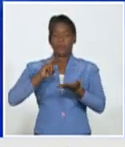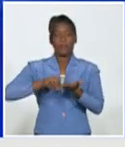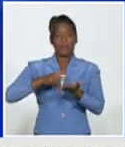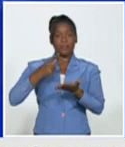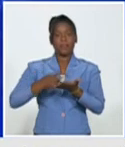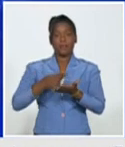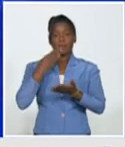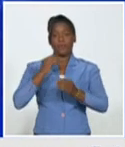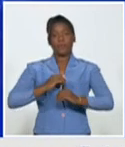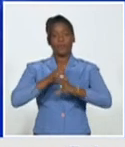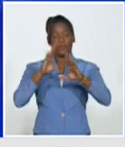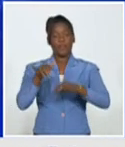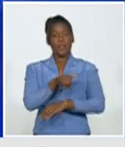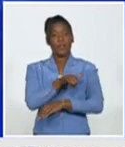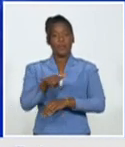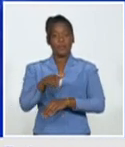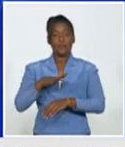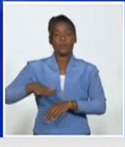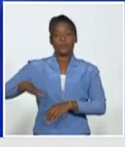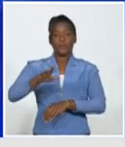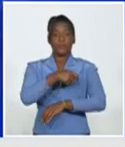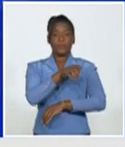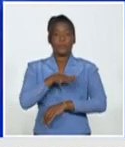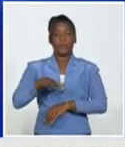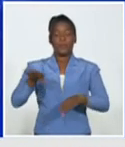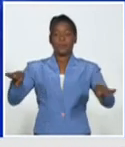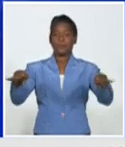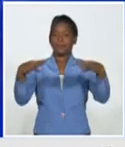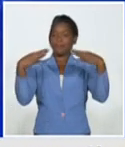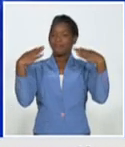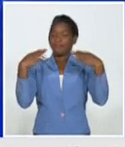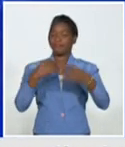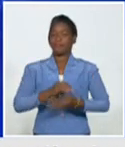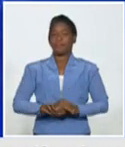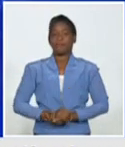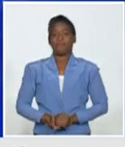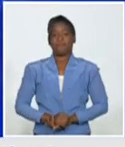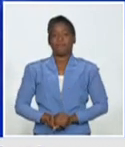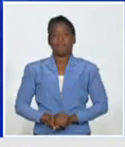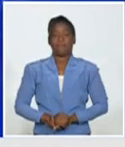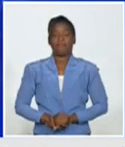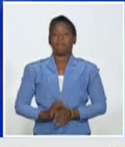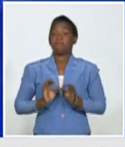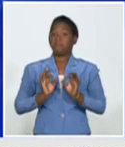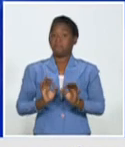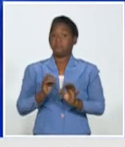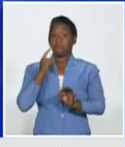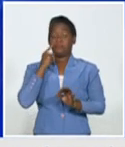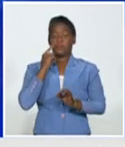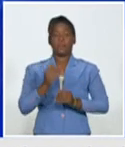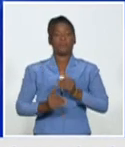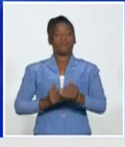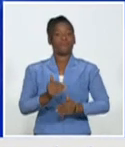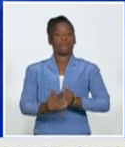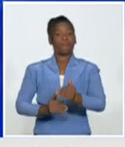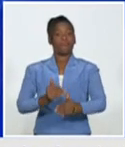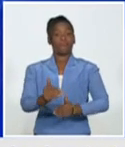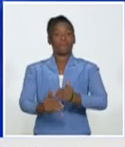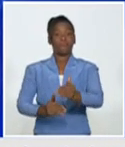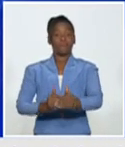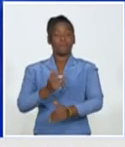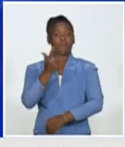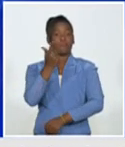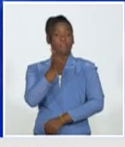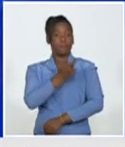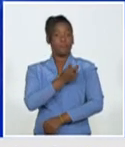y a todas las personas que escuchan la información. Como bien tú dices, avanzando todo